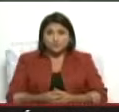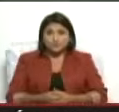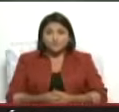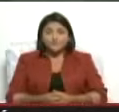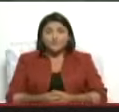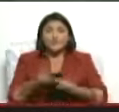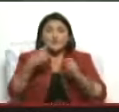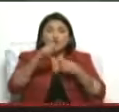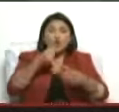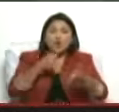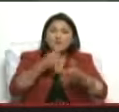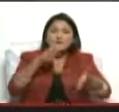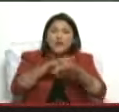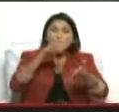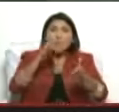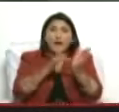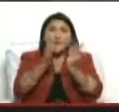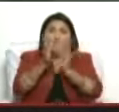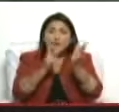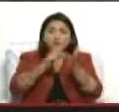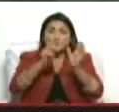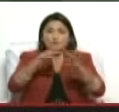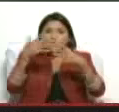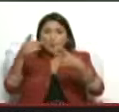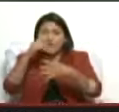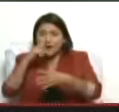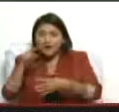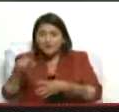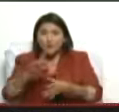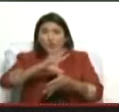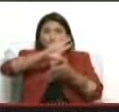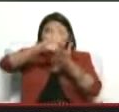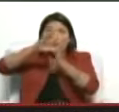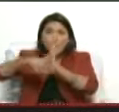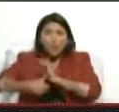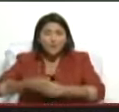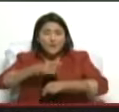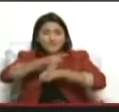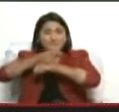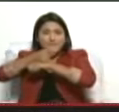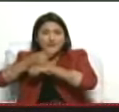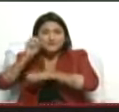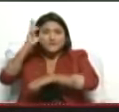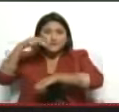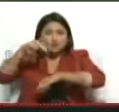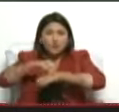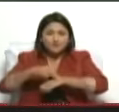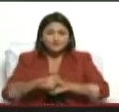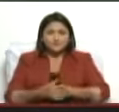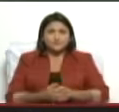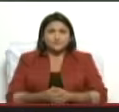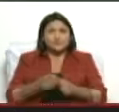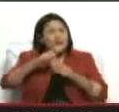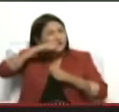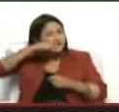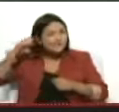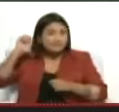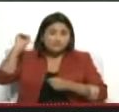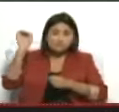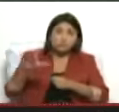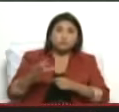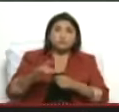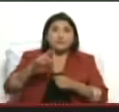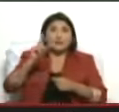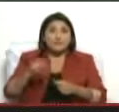golpe de estado de abril del año 2019 cuando se roba todo el parque de armas de la asamblea nacional fusiles Granada y lo llevan